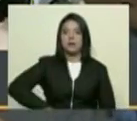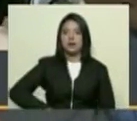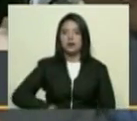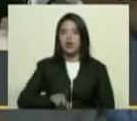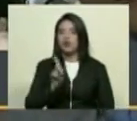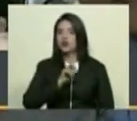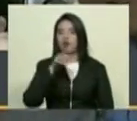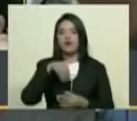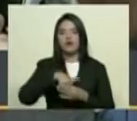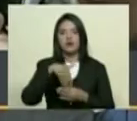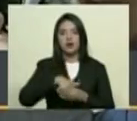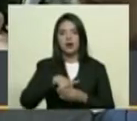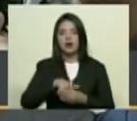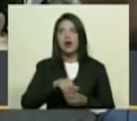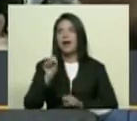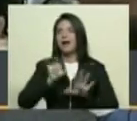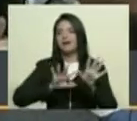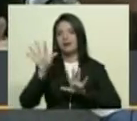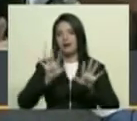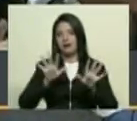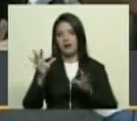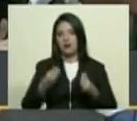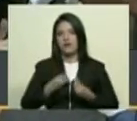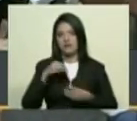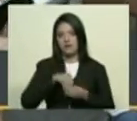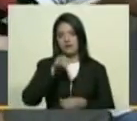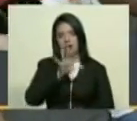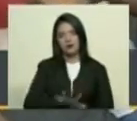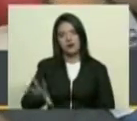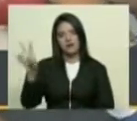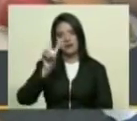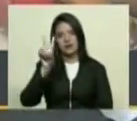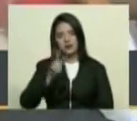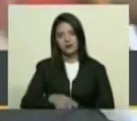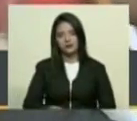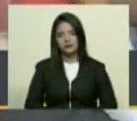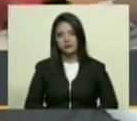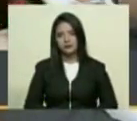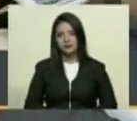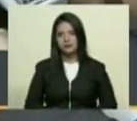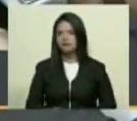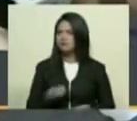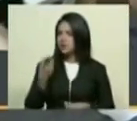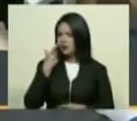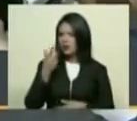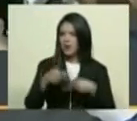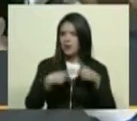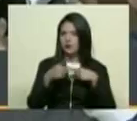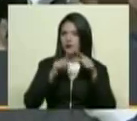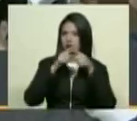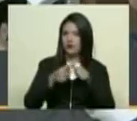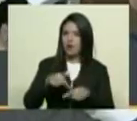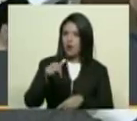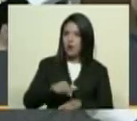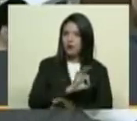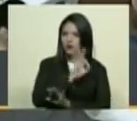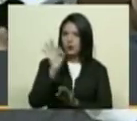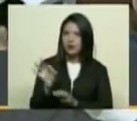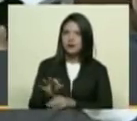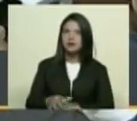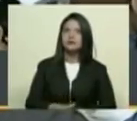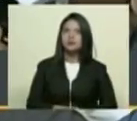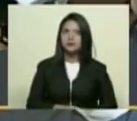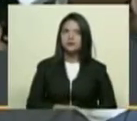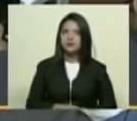votarán los extranjeros residenciados en el país como seguir el proceso de auditoría del día de hoy el día de hoy en